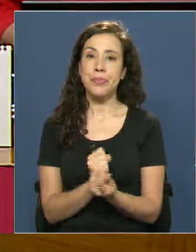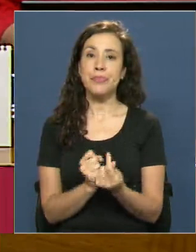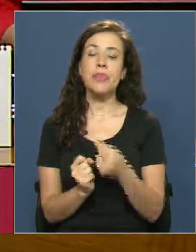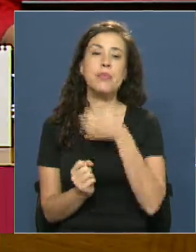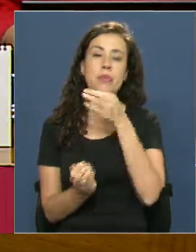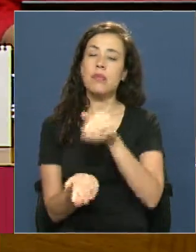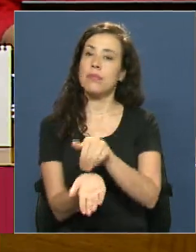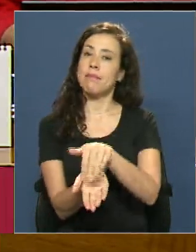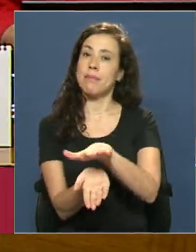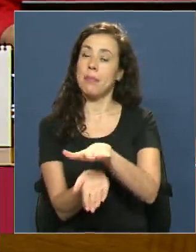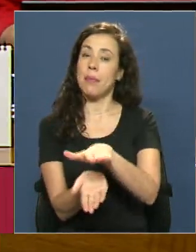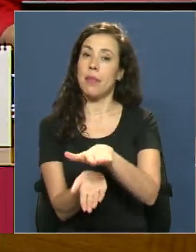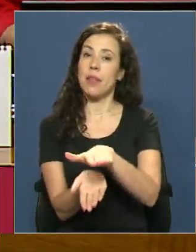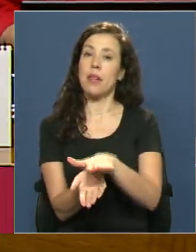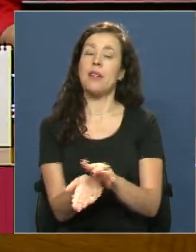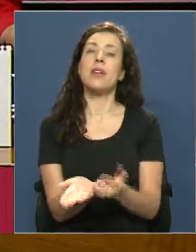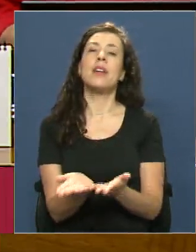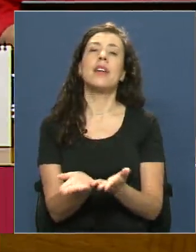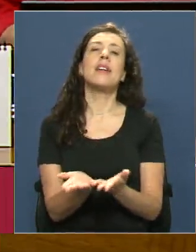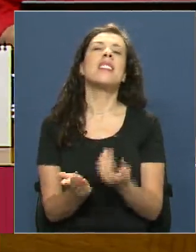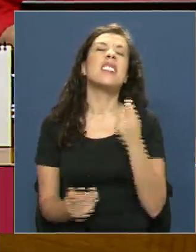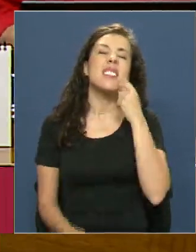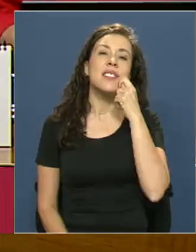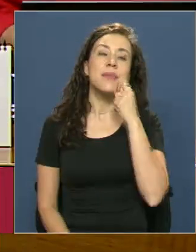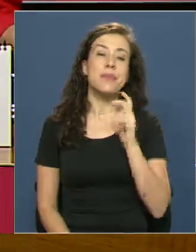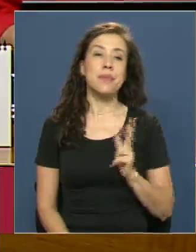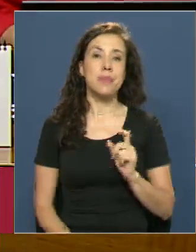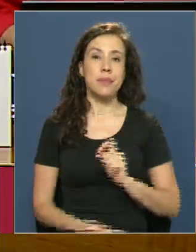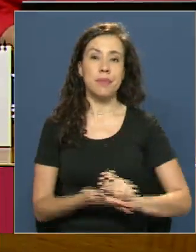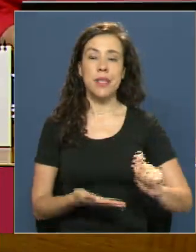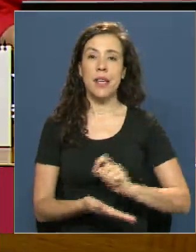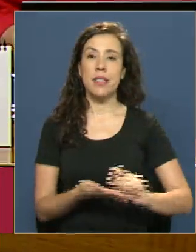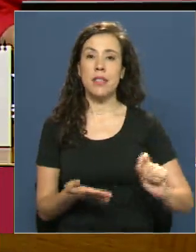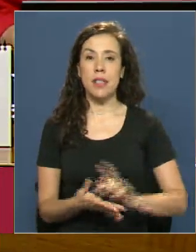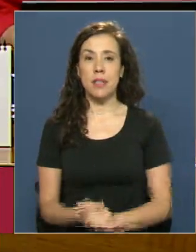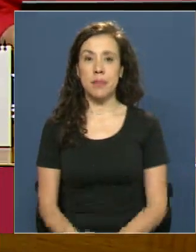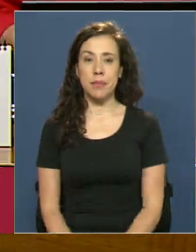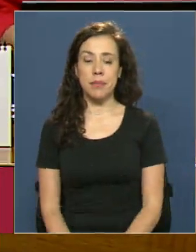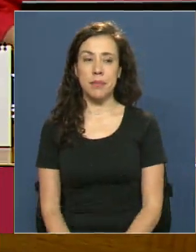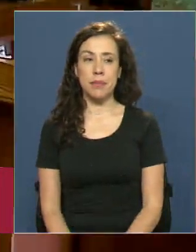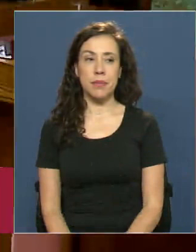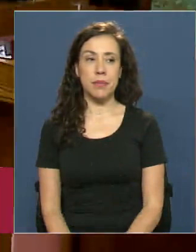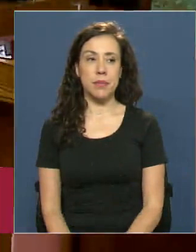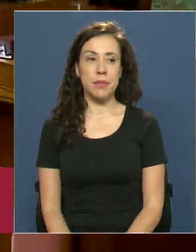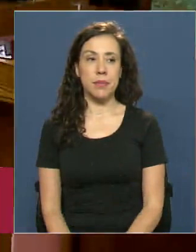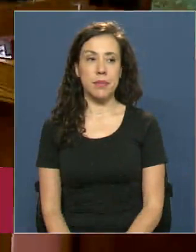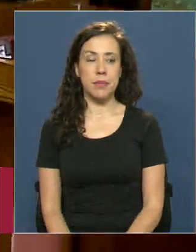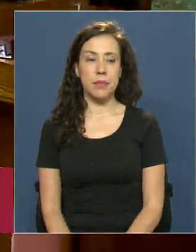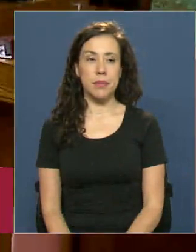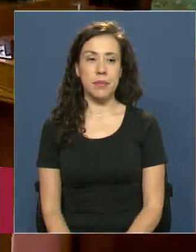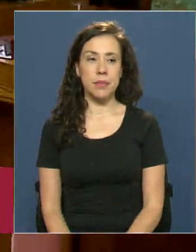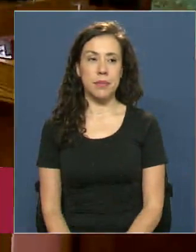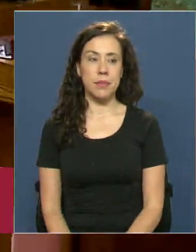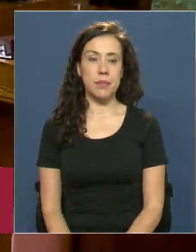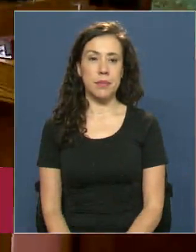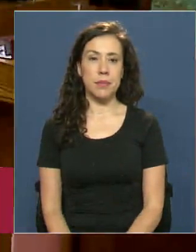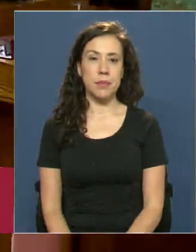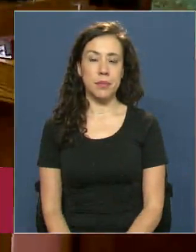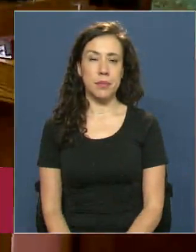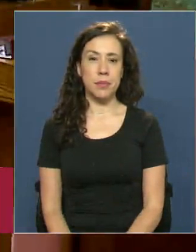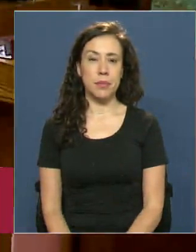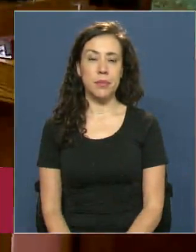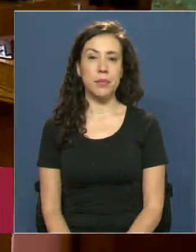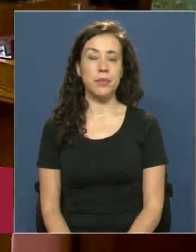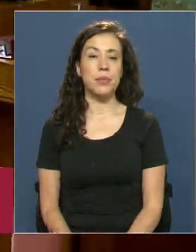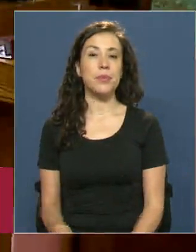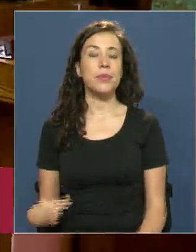propone rechazar, cuyo tenor es el siguiente. Señor secretario, de lectura. El tenor es el